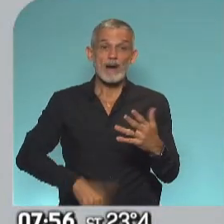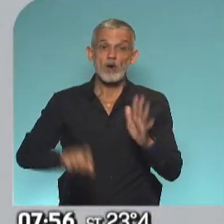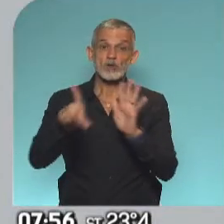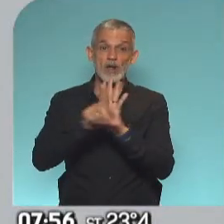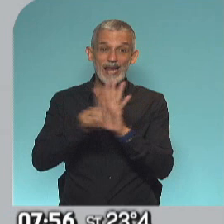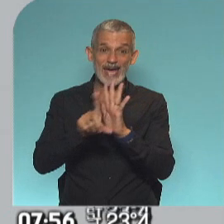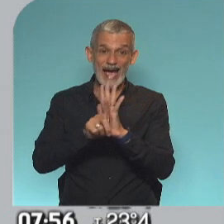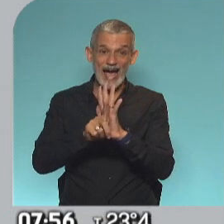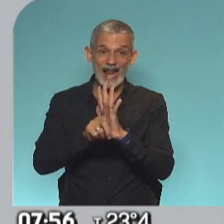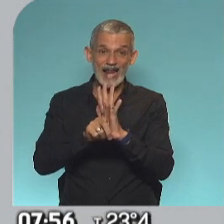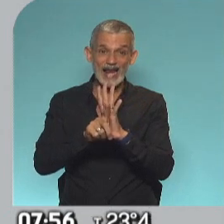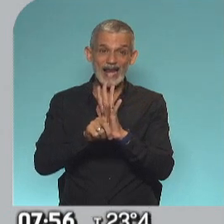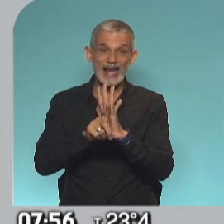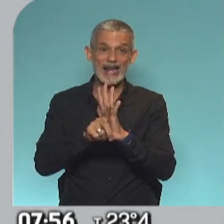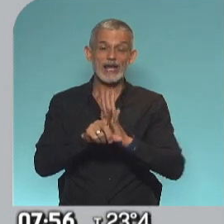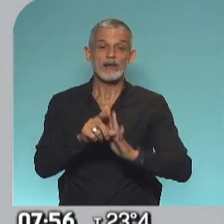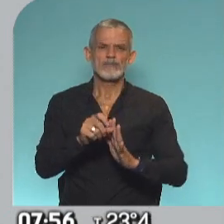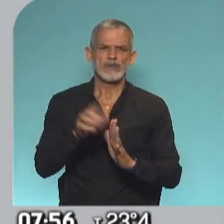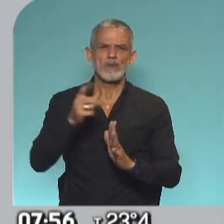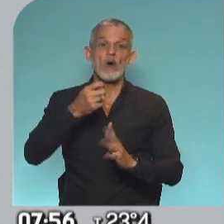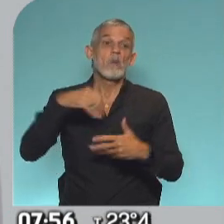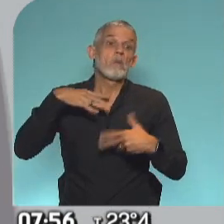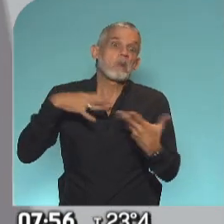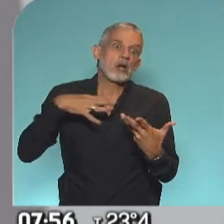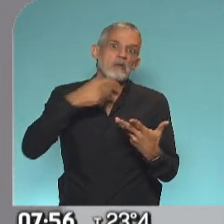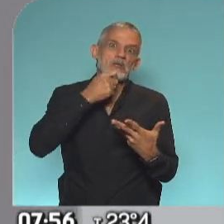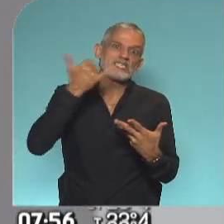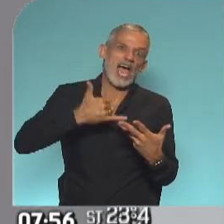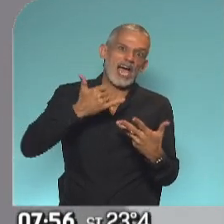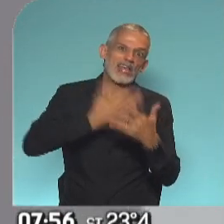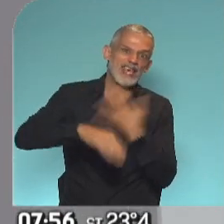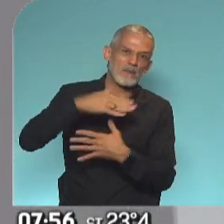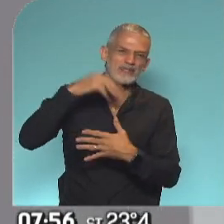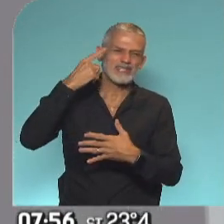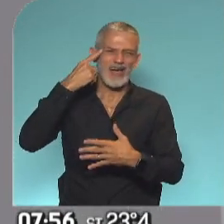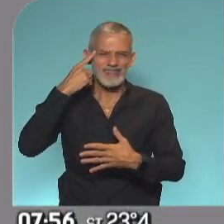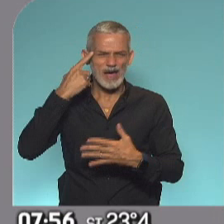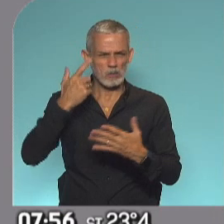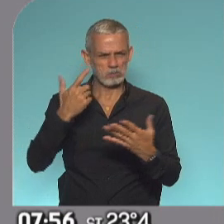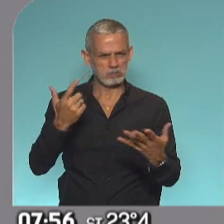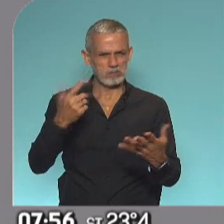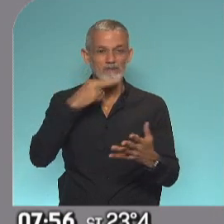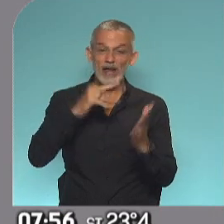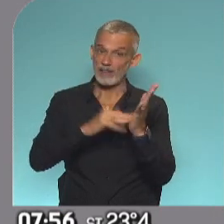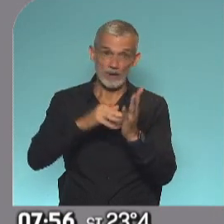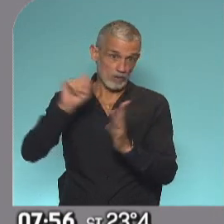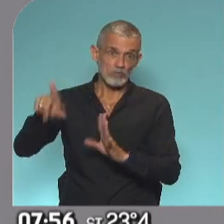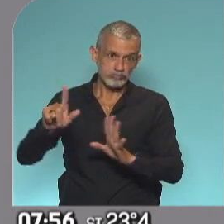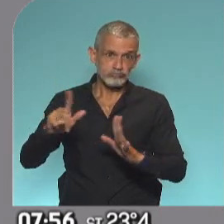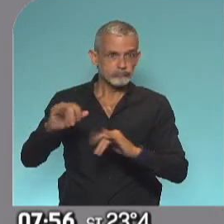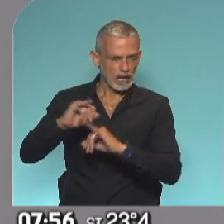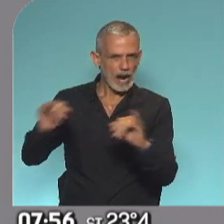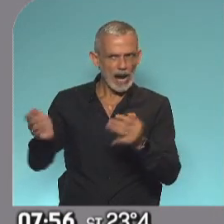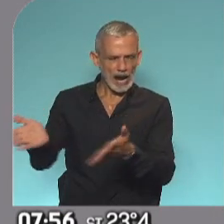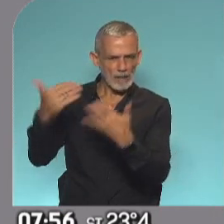en pantalla. Te iba a decir, ahí está la campaña, sí, ¿no? por si sale con síndrome de Down. Ahí lo estamos viendo, el color verde y blanco, el color de la campaña por el aborto,